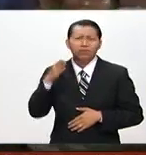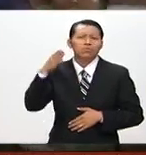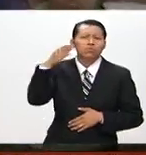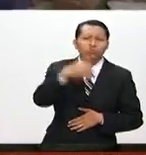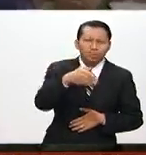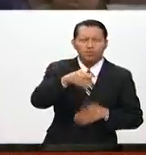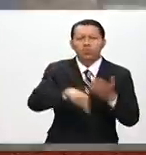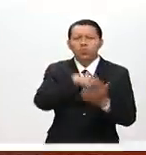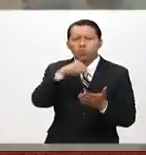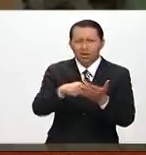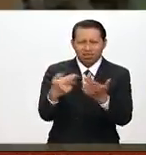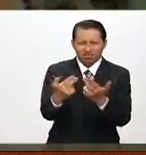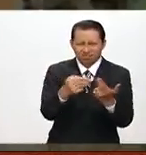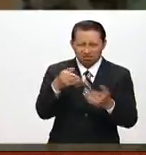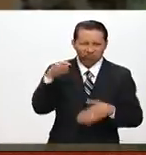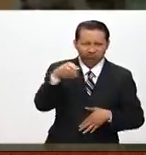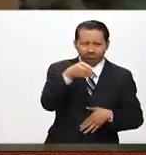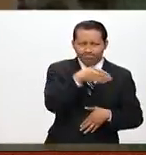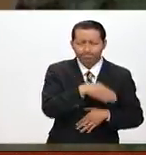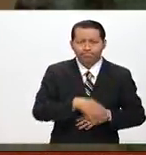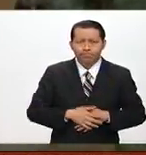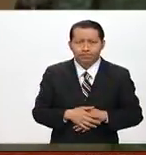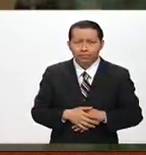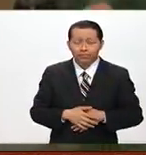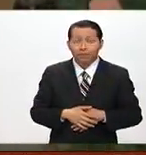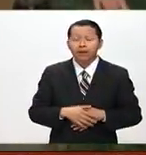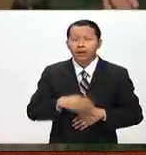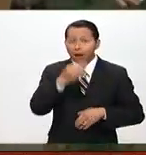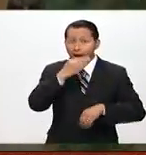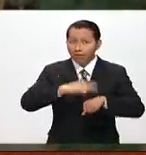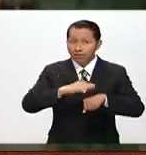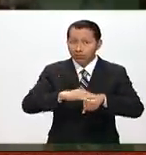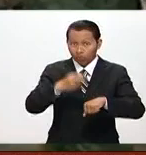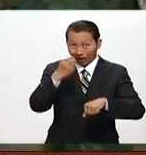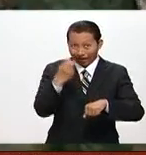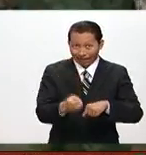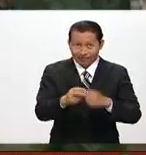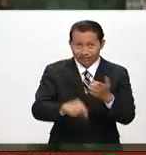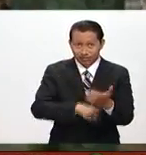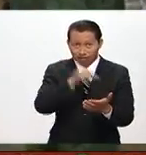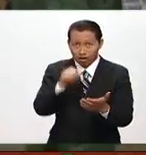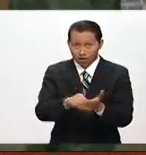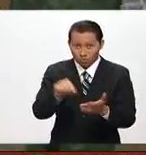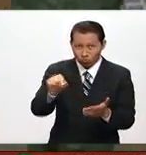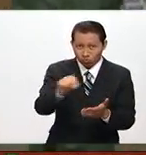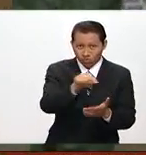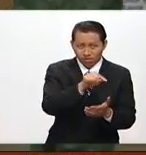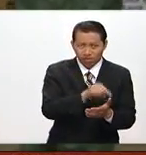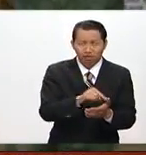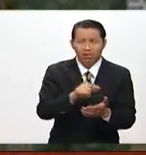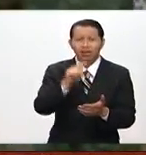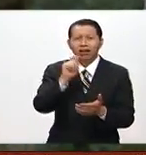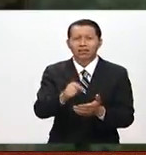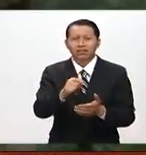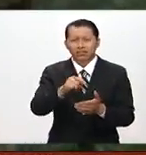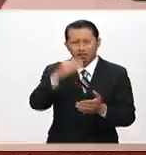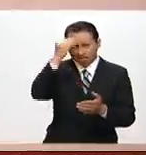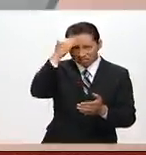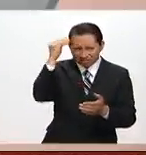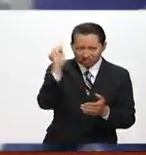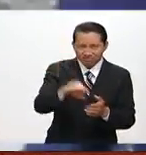zonas afectadas. El que sepan que no están solos, que no están ni